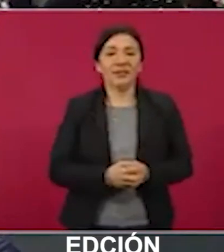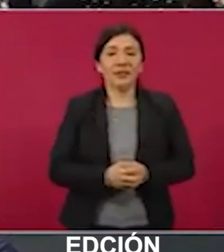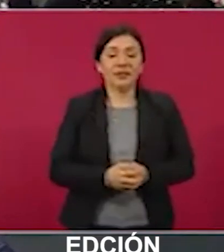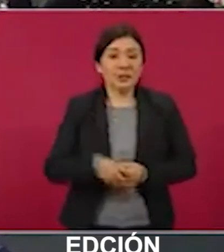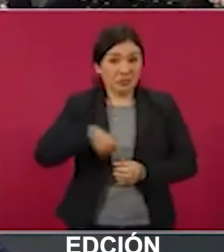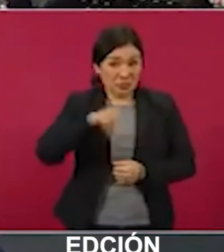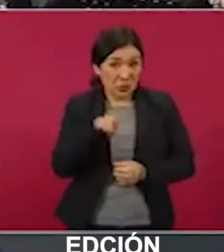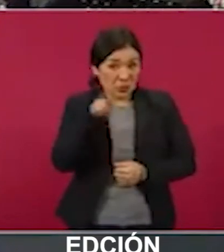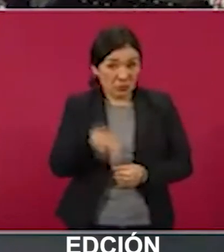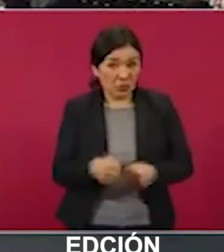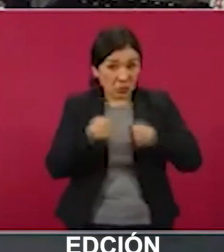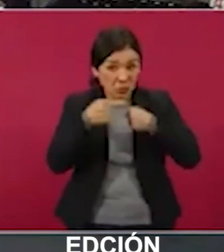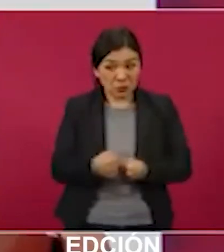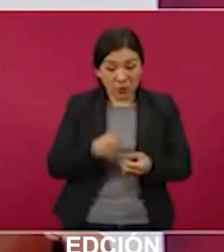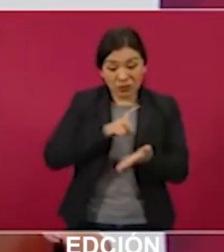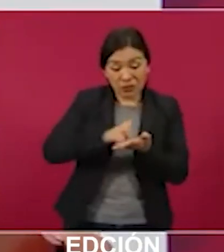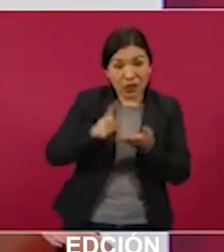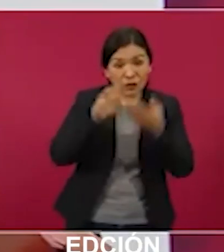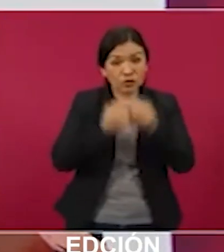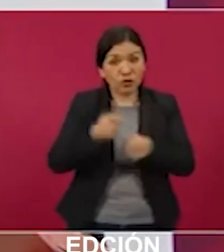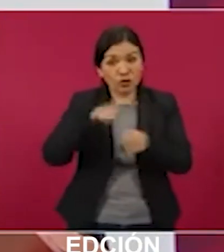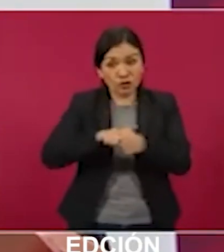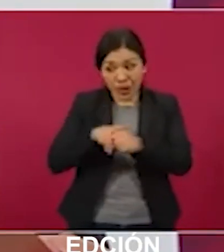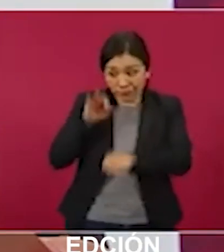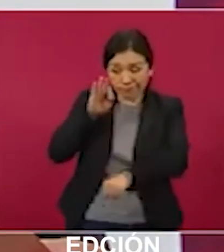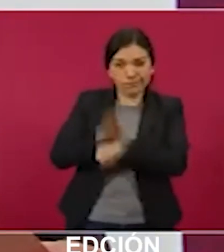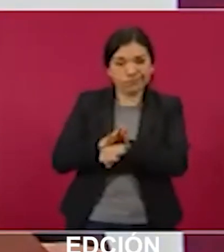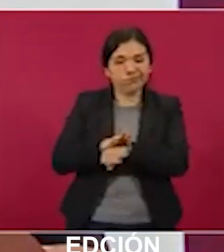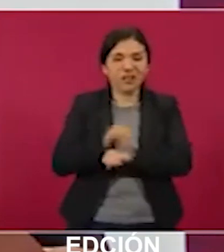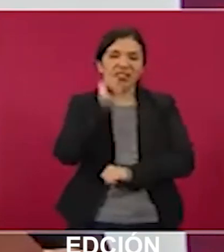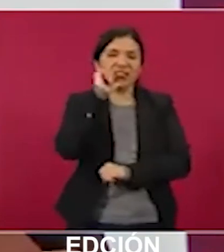pero no se garantizaban los derechos sociales.